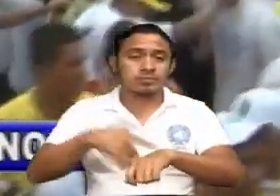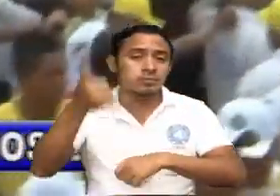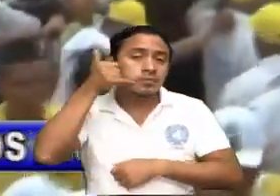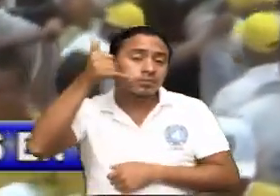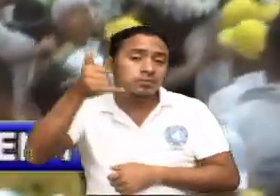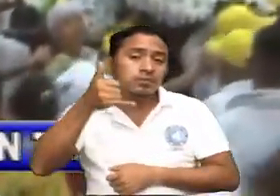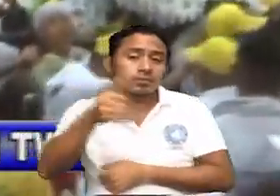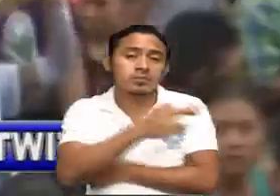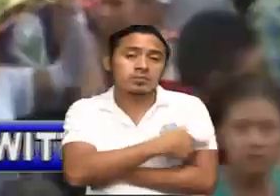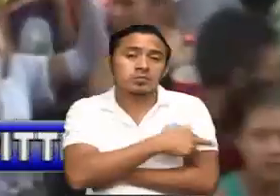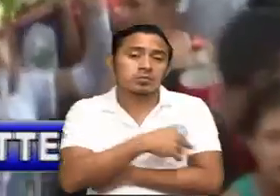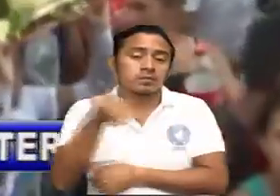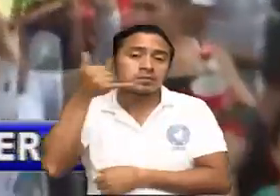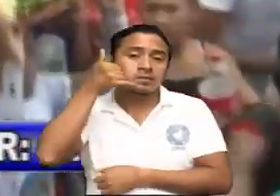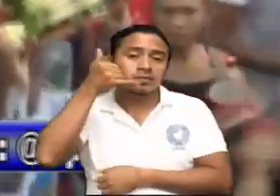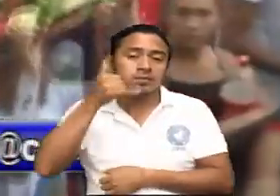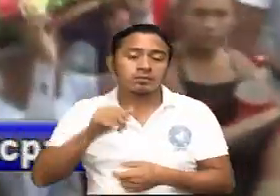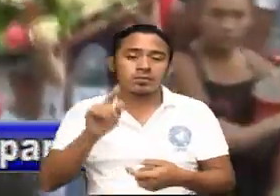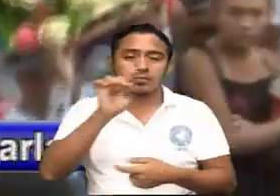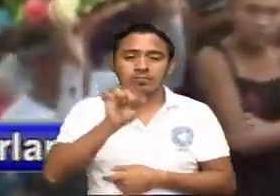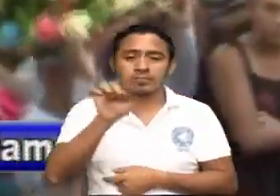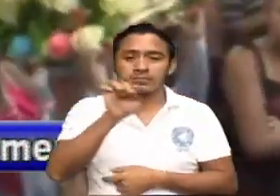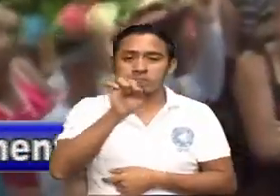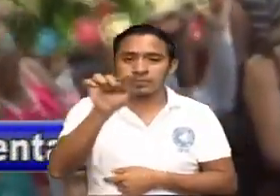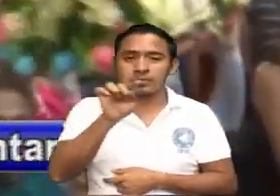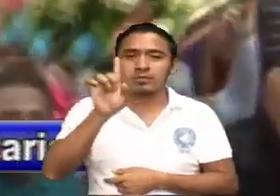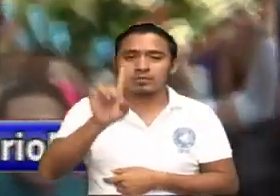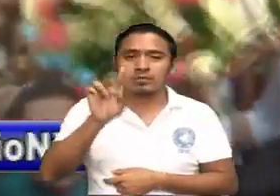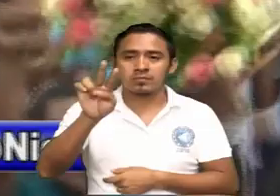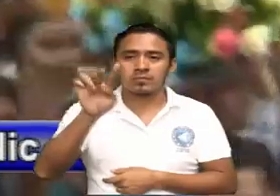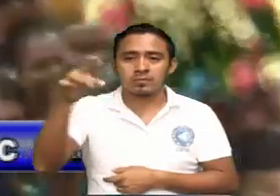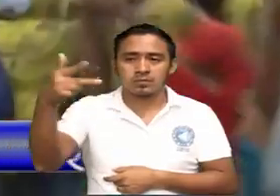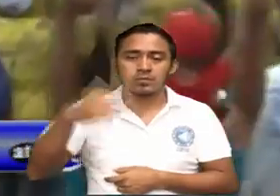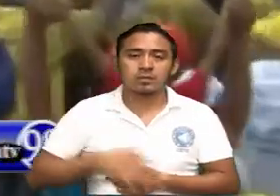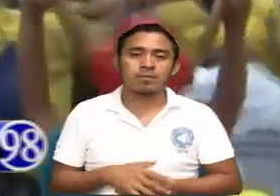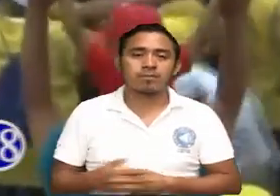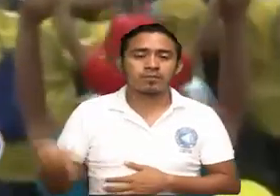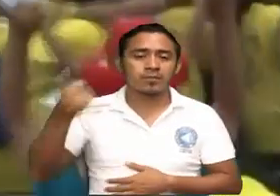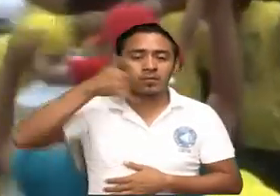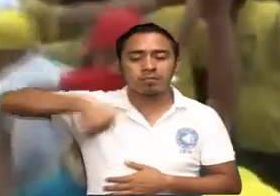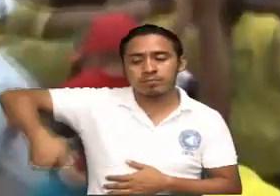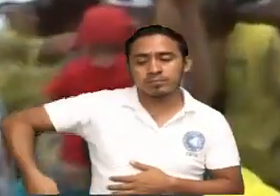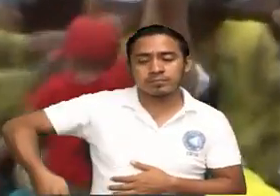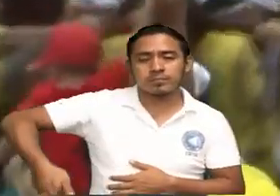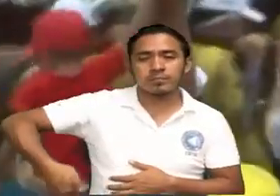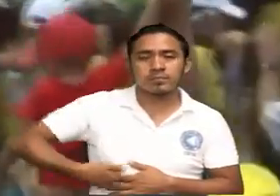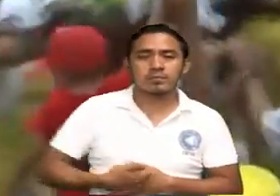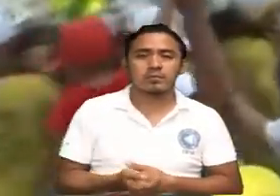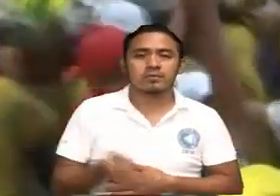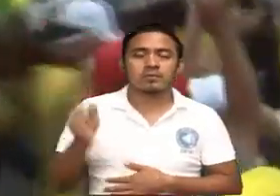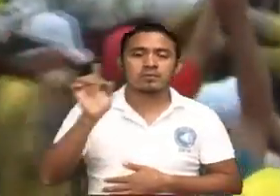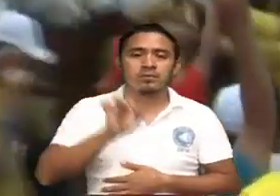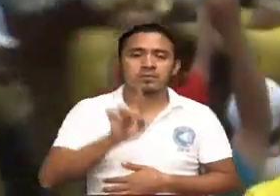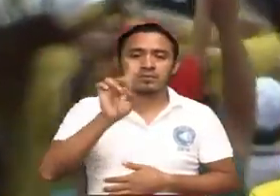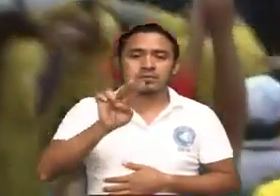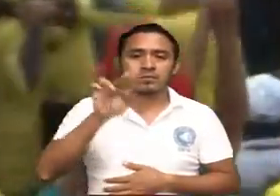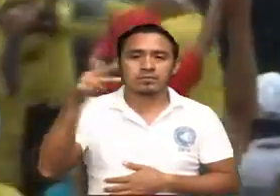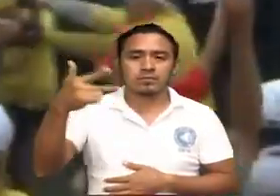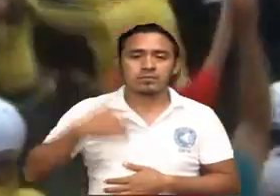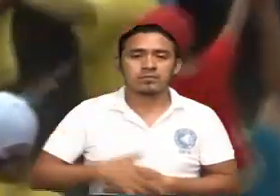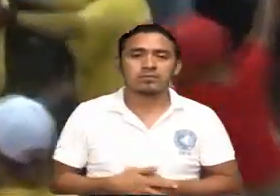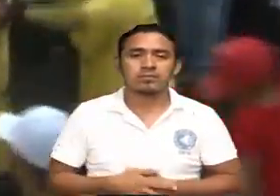Roja desde su celular al asterisco 128 y del teléfono convencional marque al